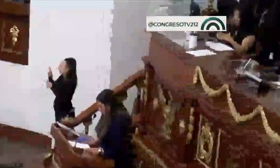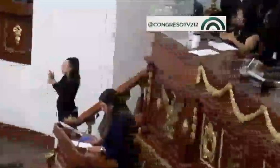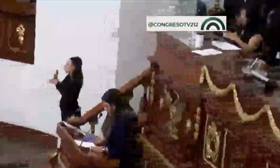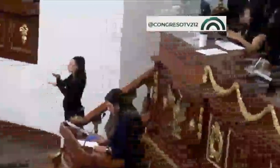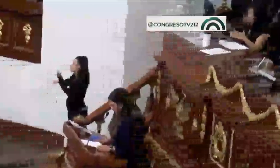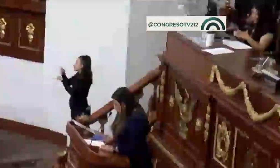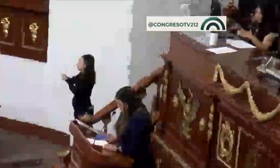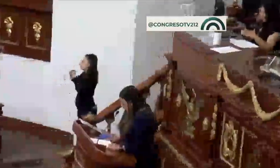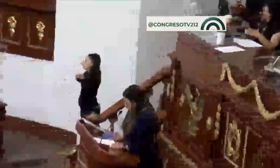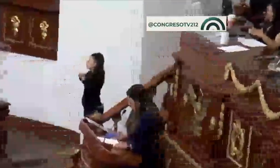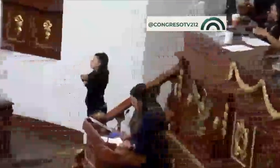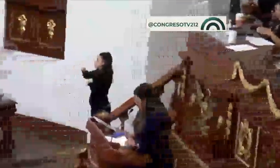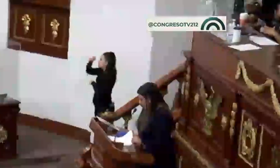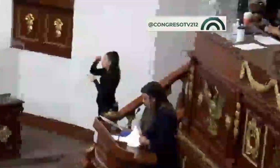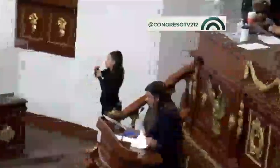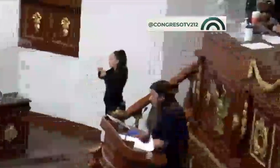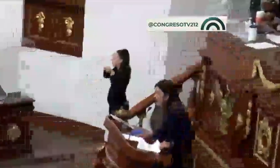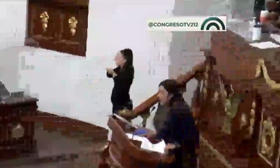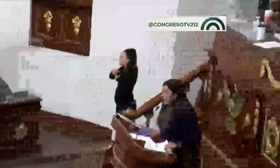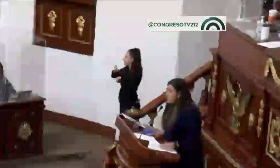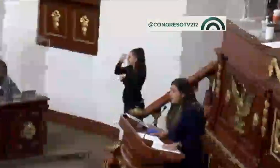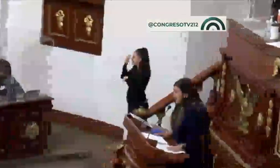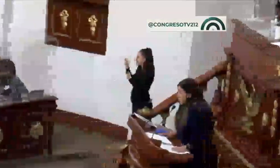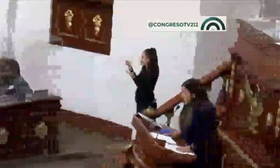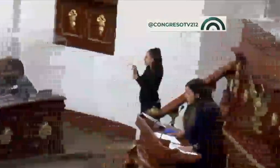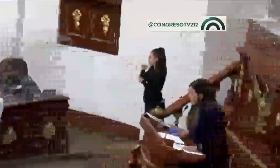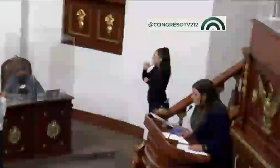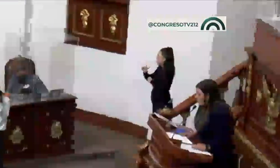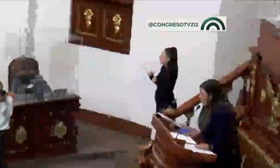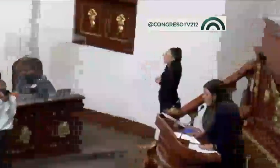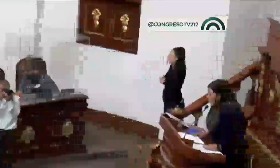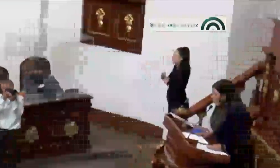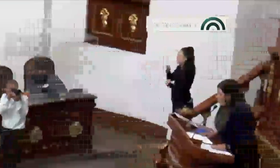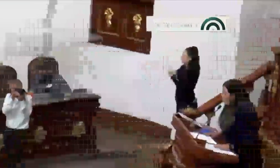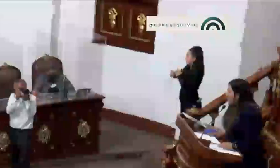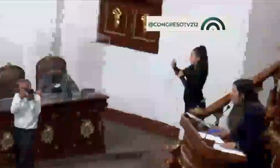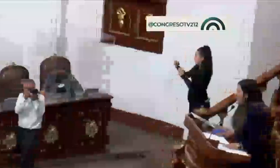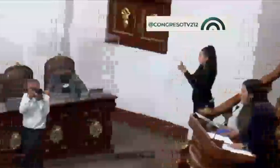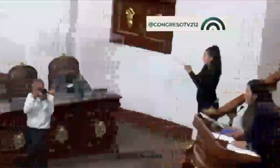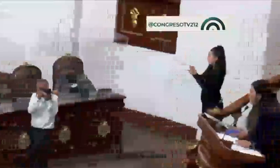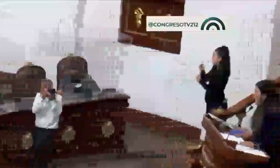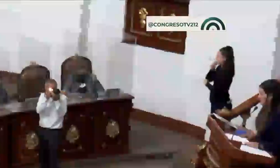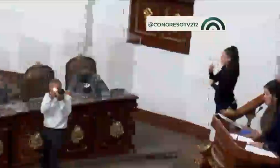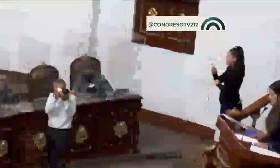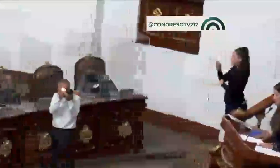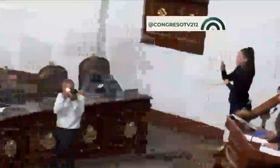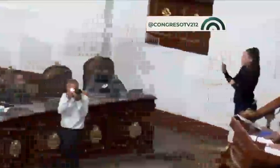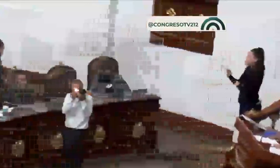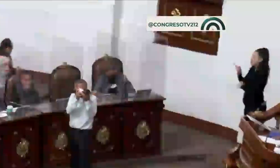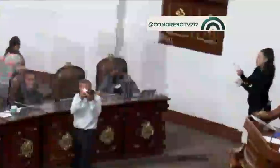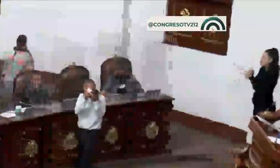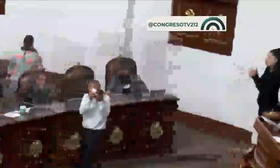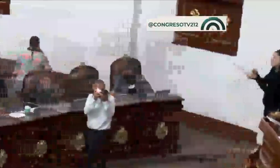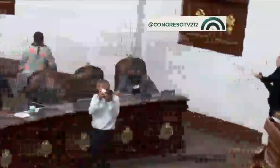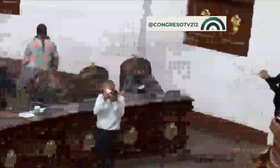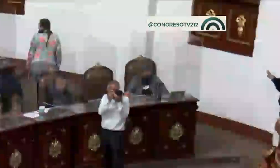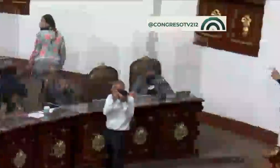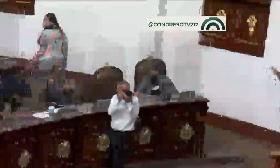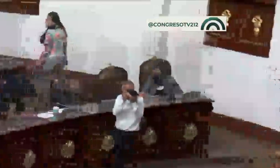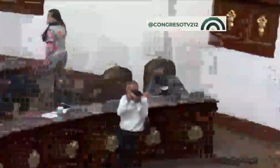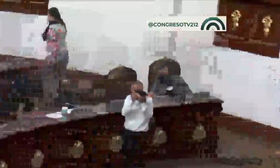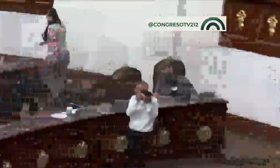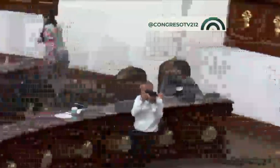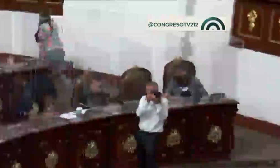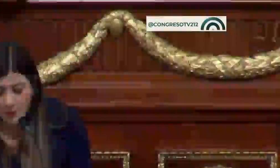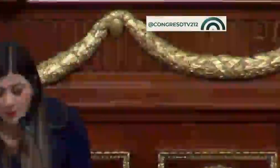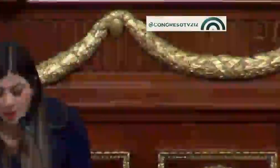del 5% del total de empleos, cargos o comisiones de plazas de creación reciente y de las vacantes, así como de un porcentaje